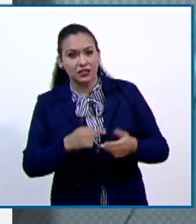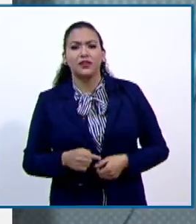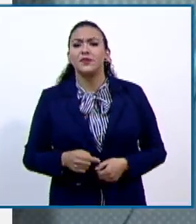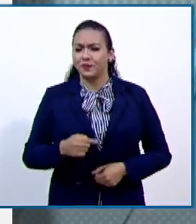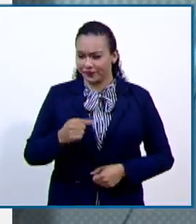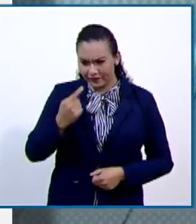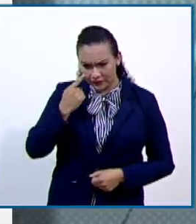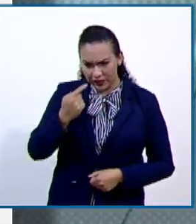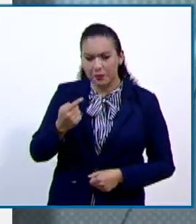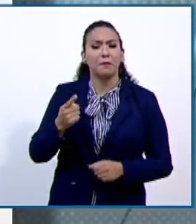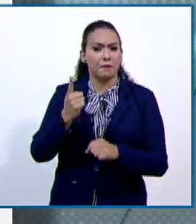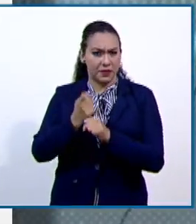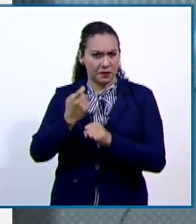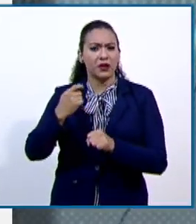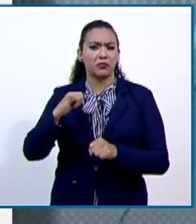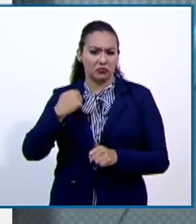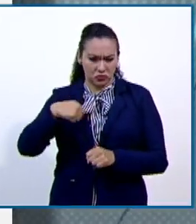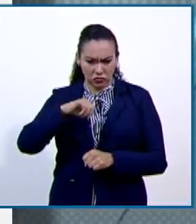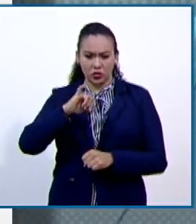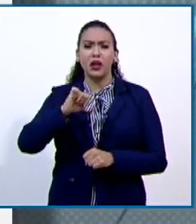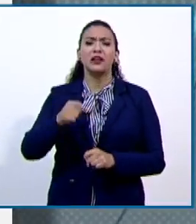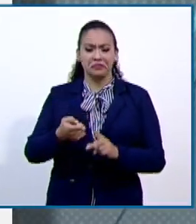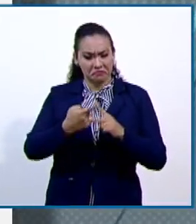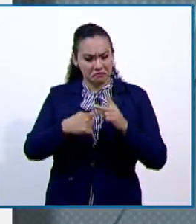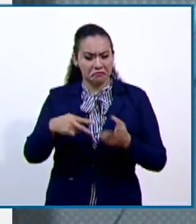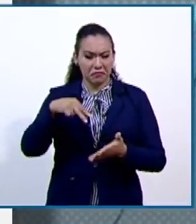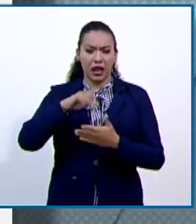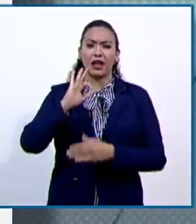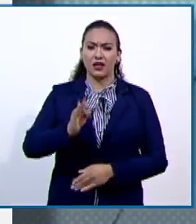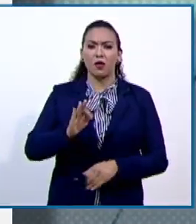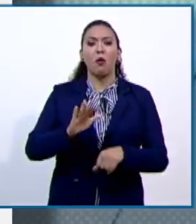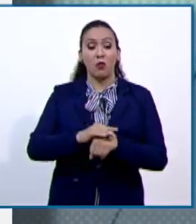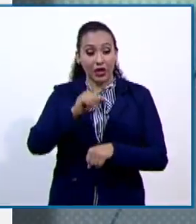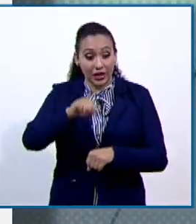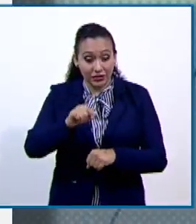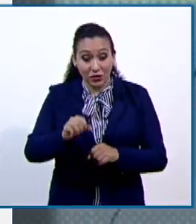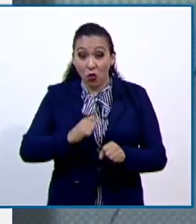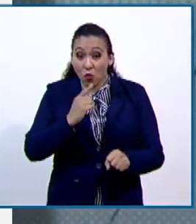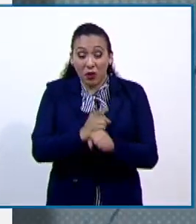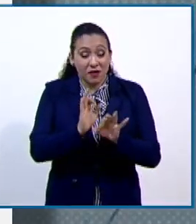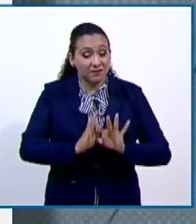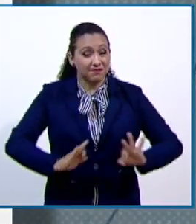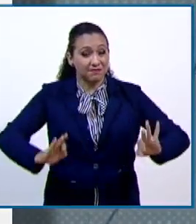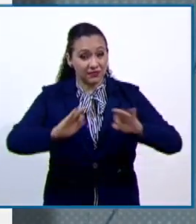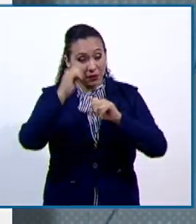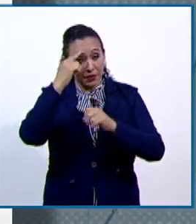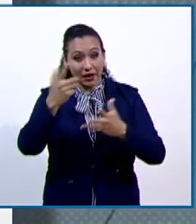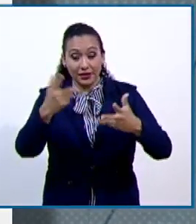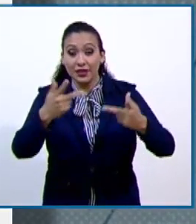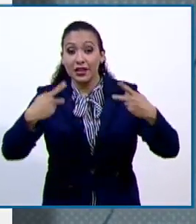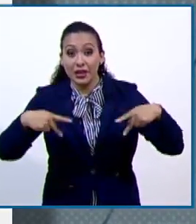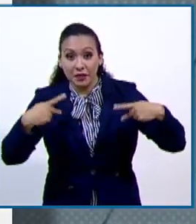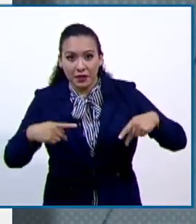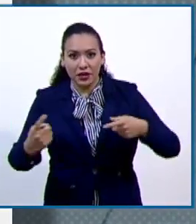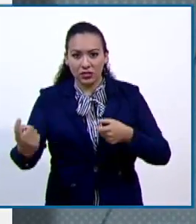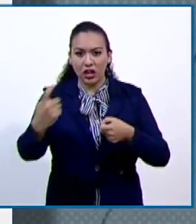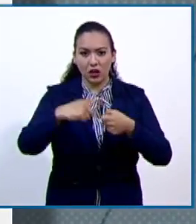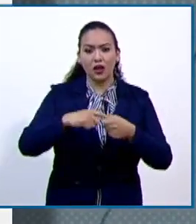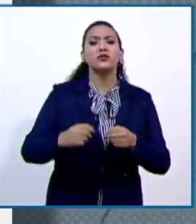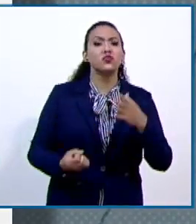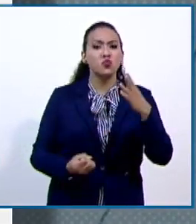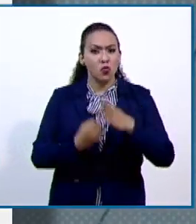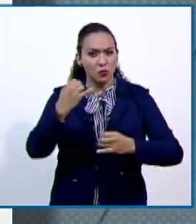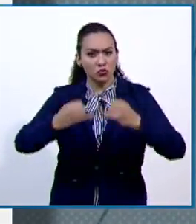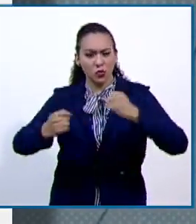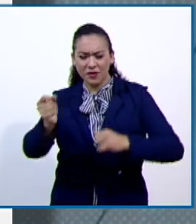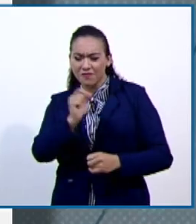cargo con la convicción de que este podía constituir un espacio importante para garantizar la llegada de perfiles profesionales